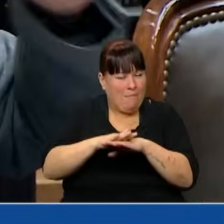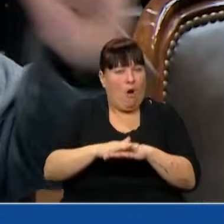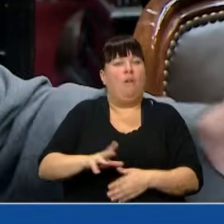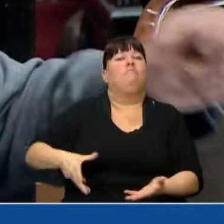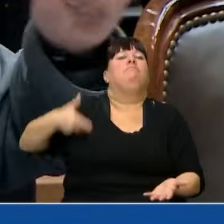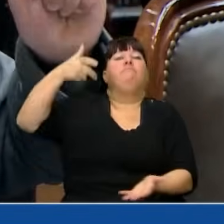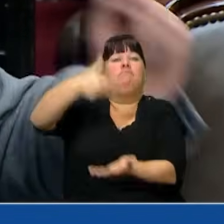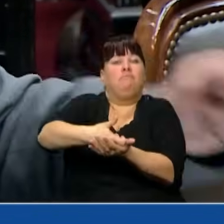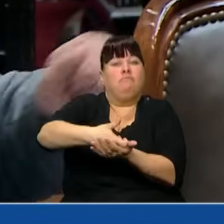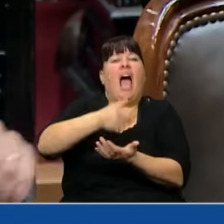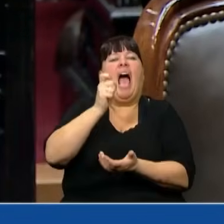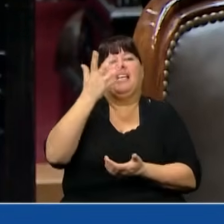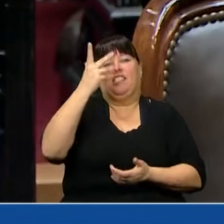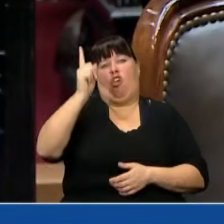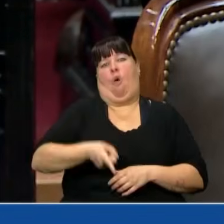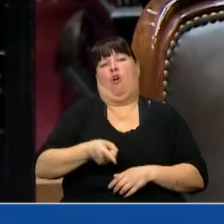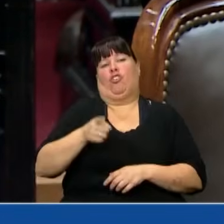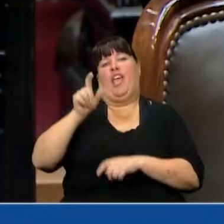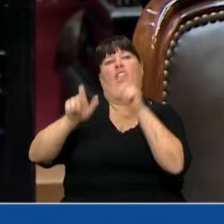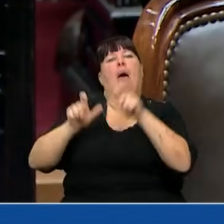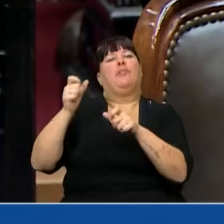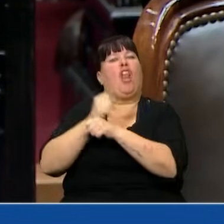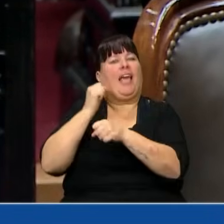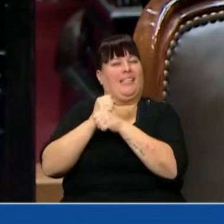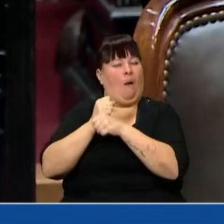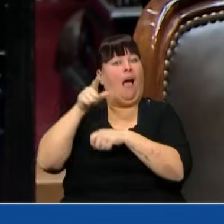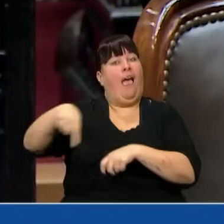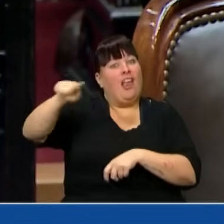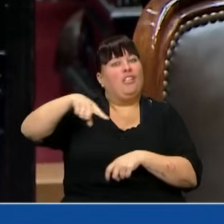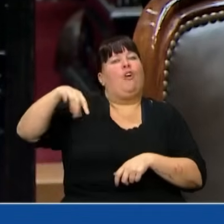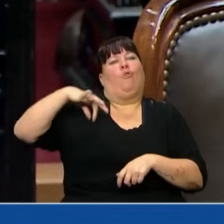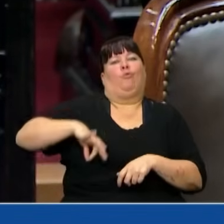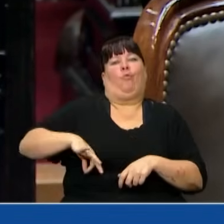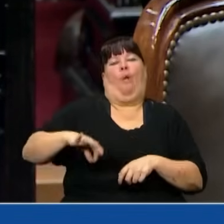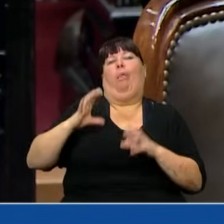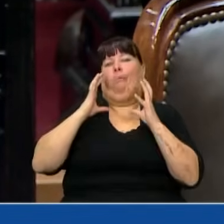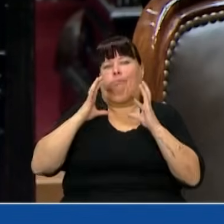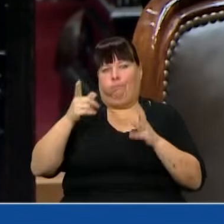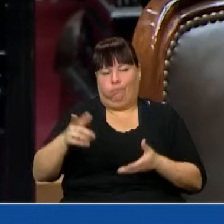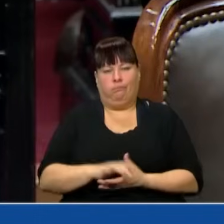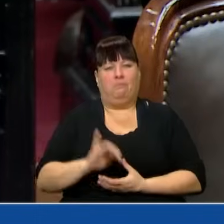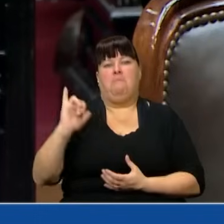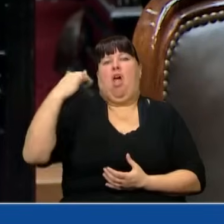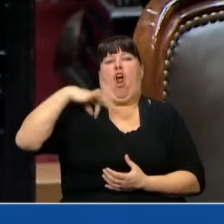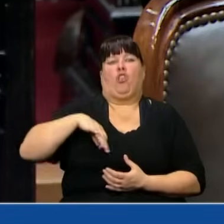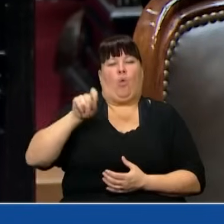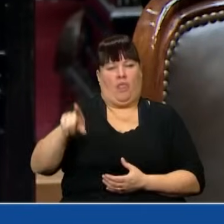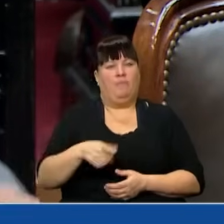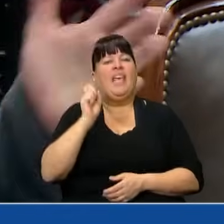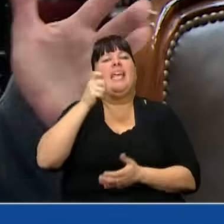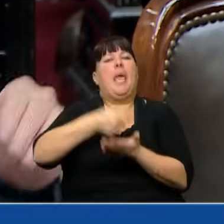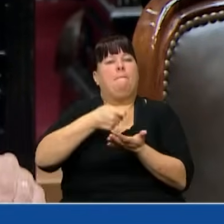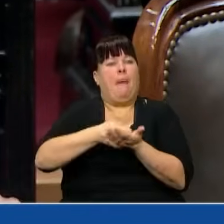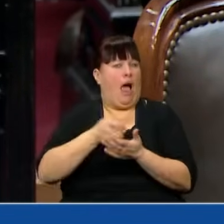cash en el 5% de los trabajadores que cobran los mejores salarios. ¿Quiénes